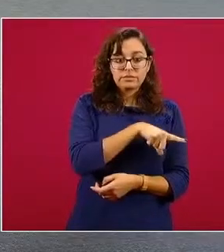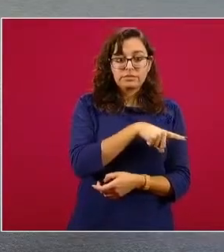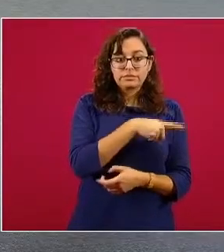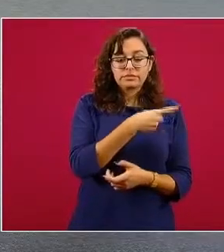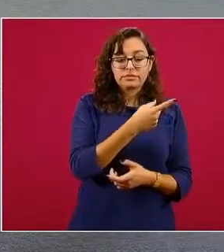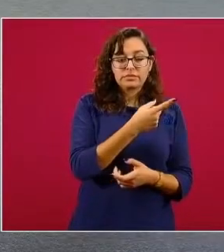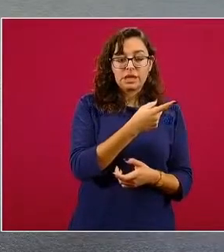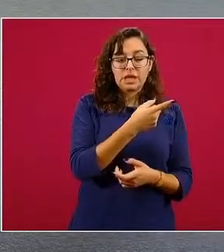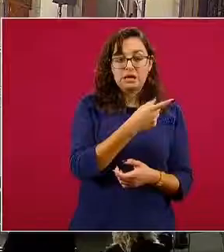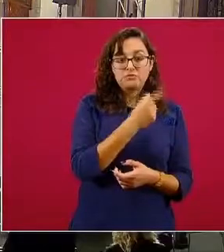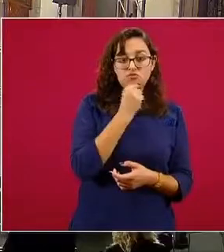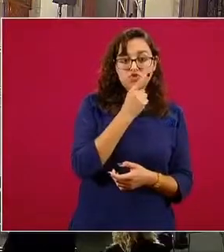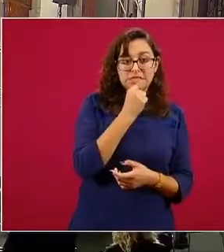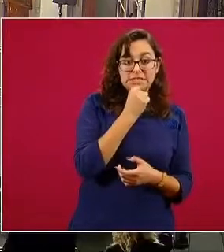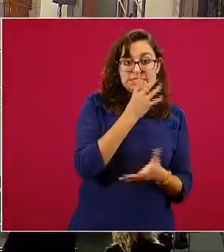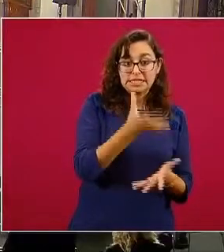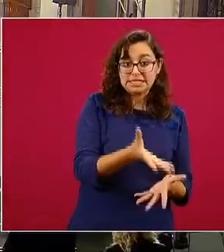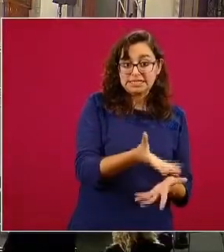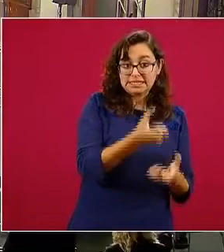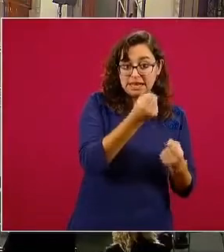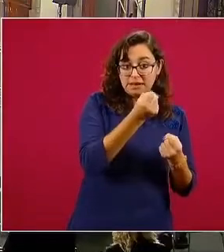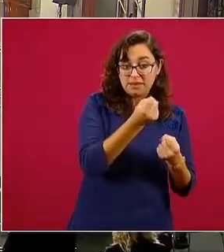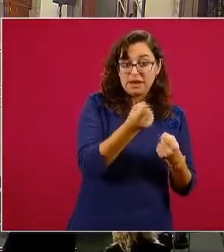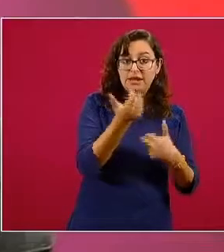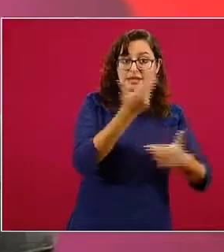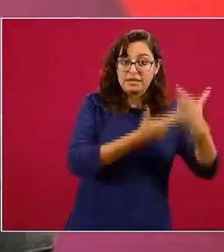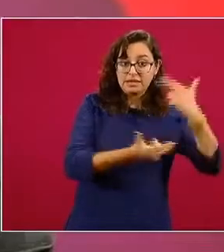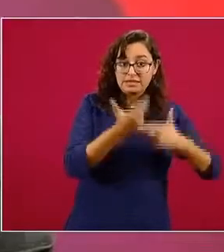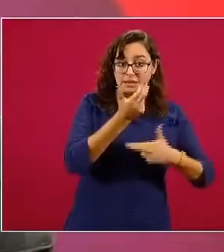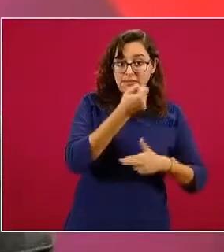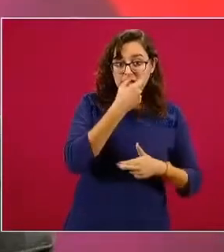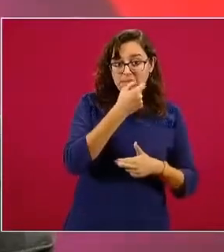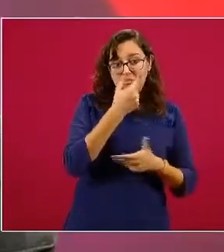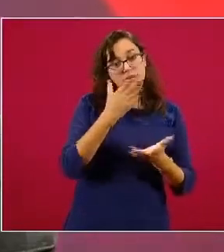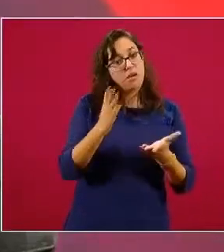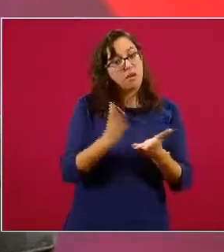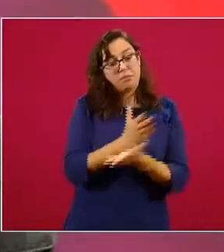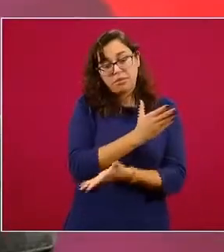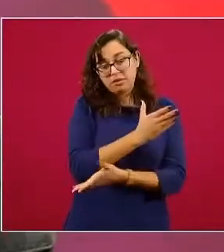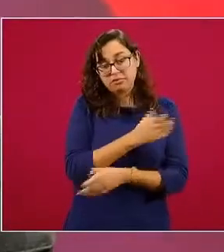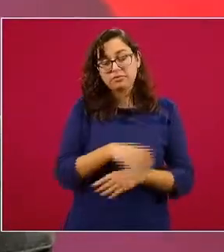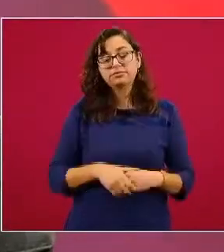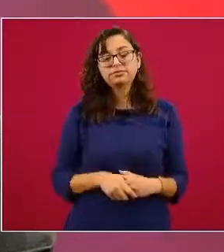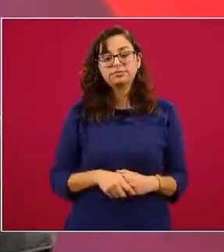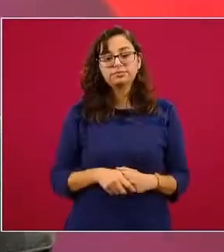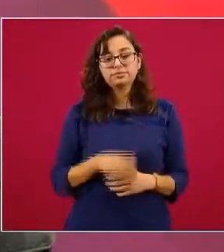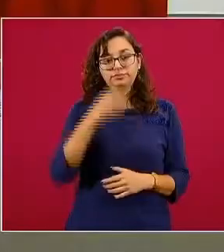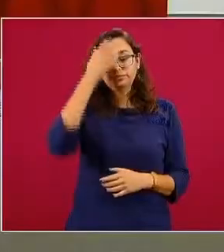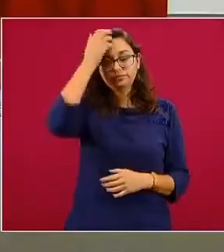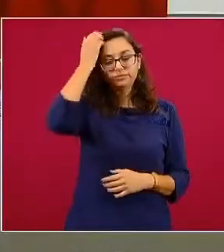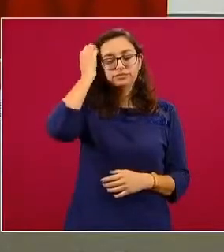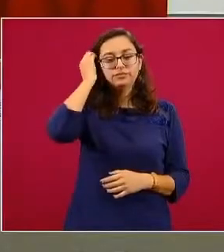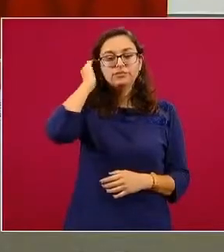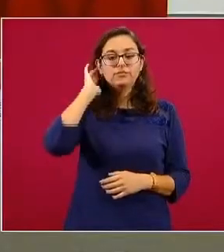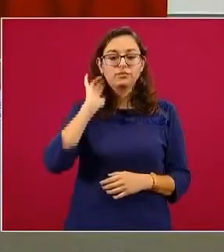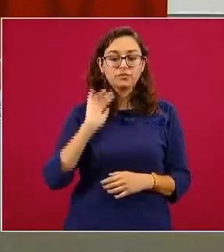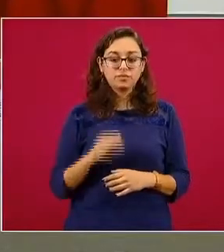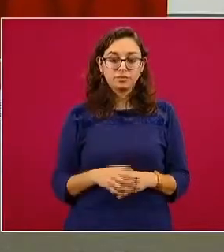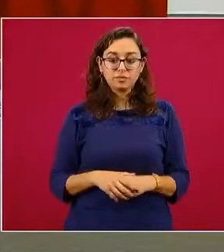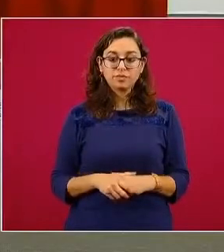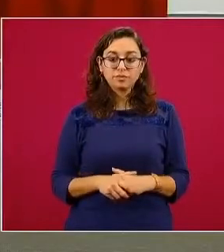intentar rescatar el producto, esa es otra cosa diferente. Y respecto a las